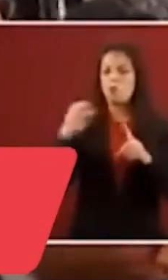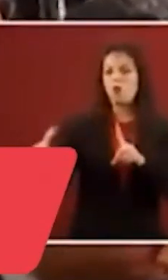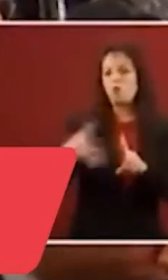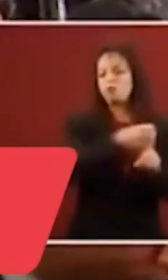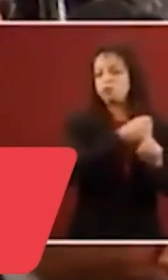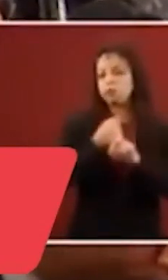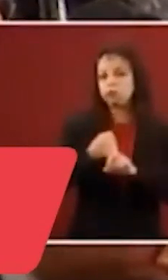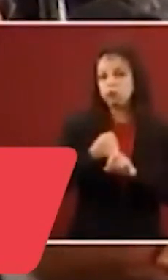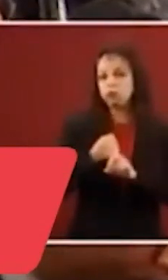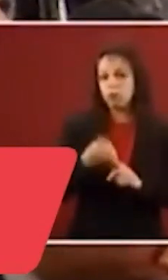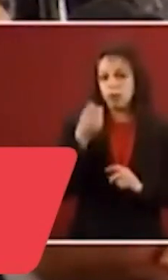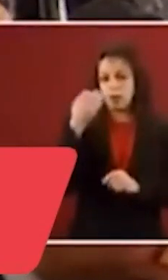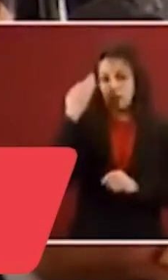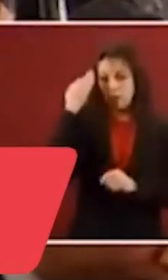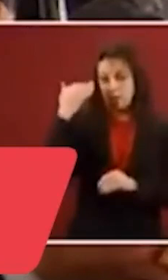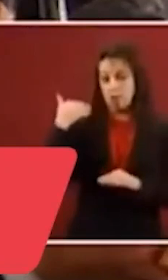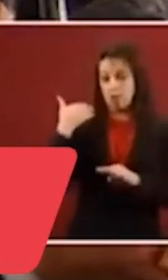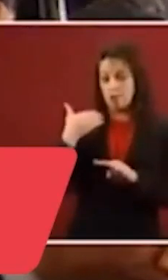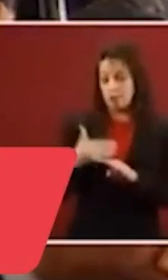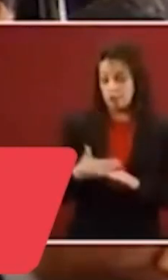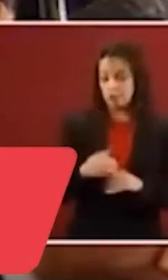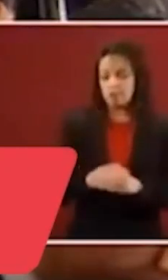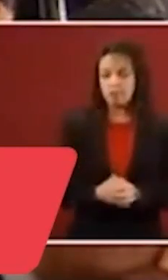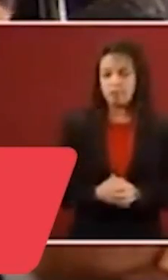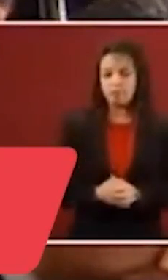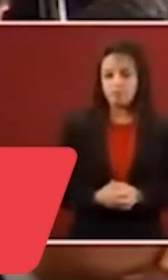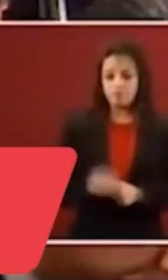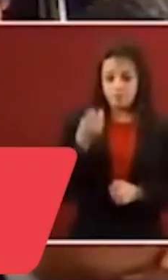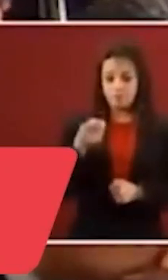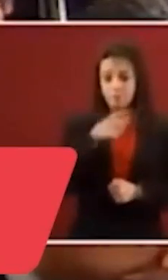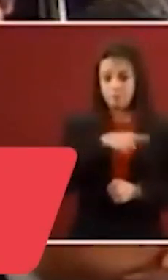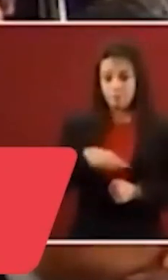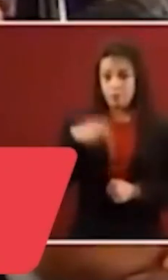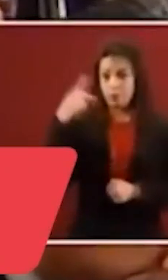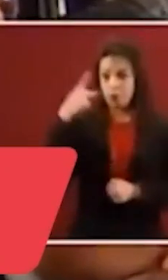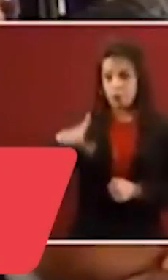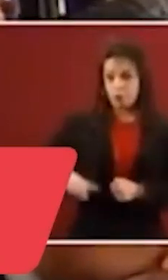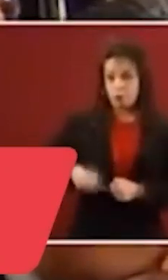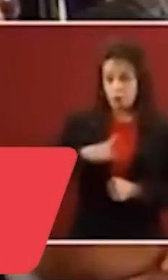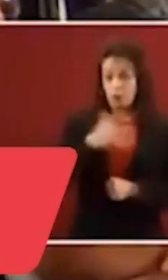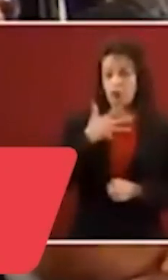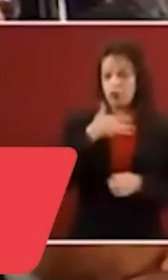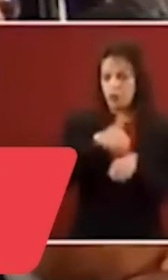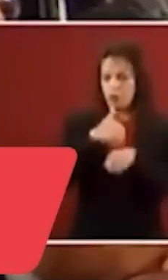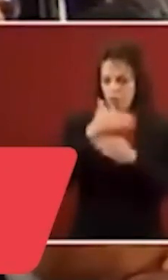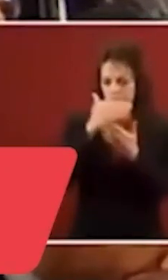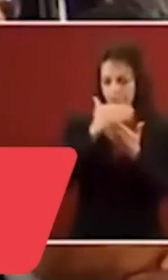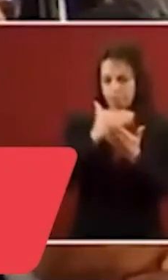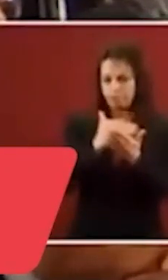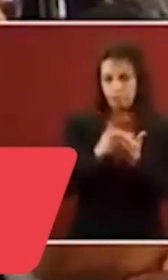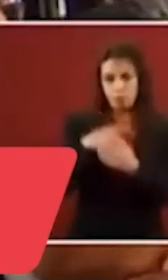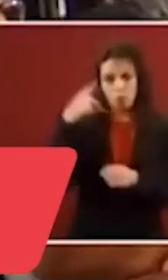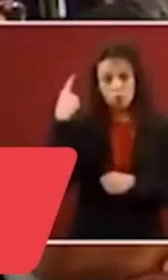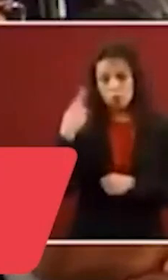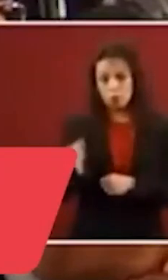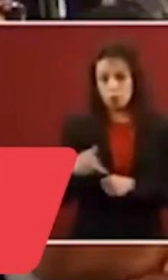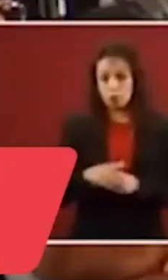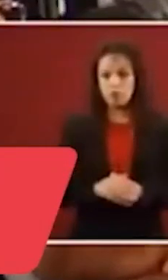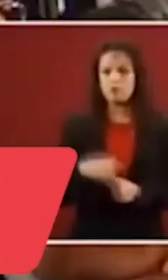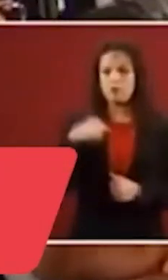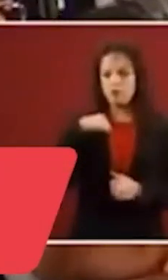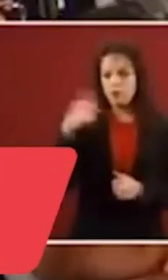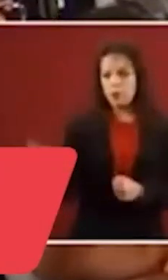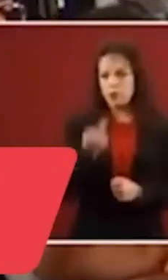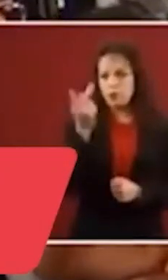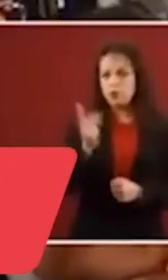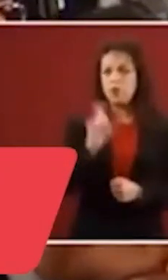País, del Corriere della Sera en Italia, de la BBC, entre otras del New York Times, y todo está en